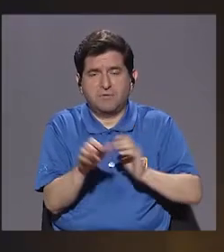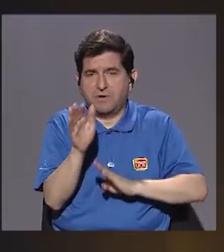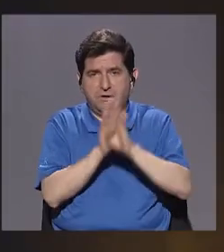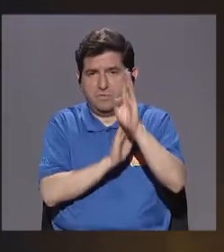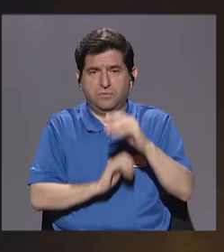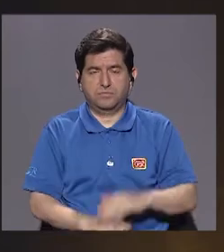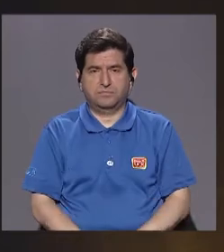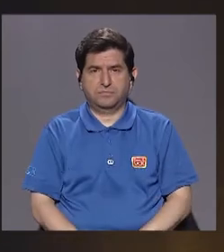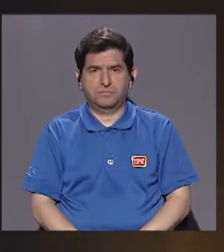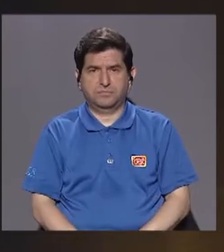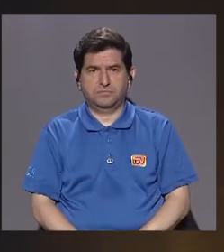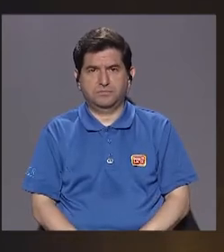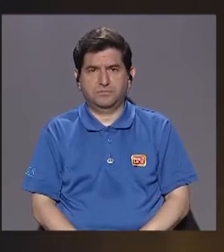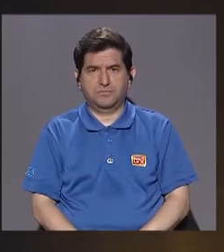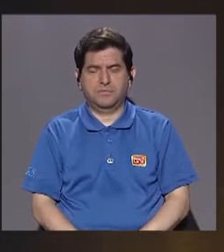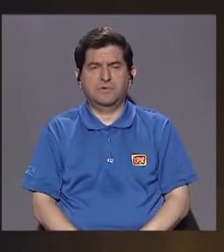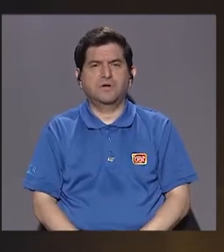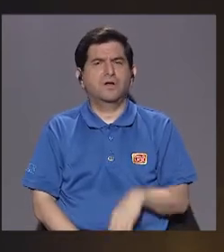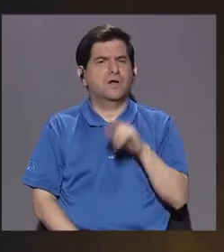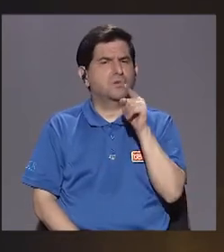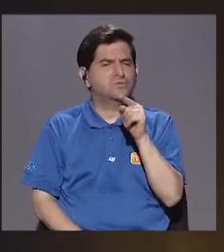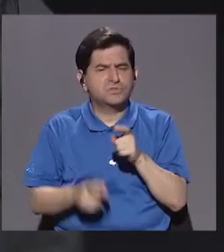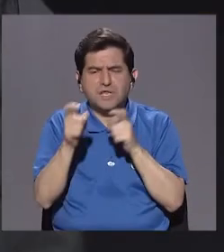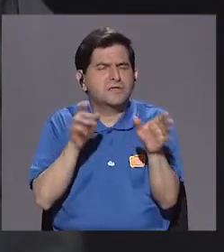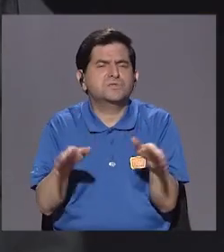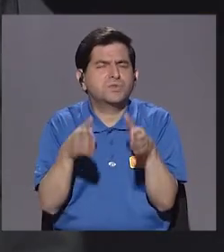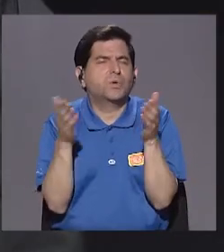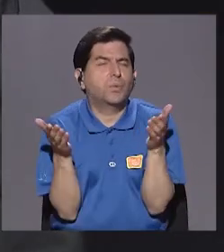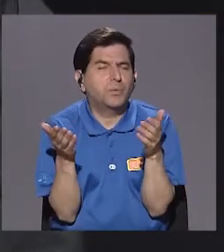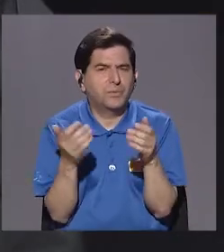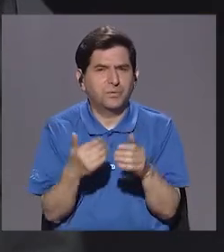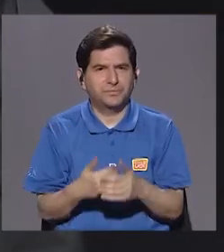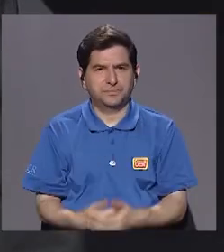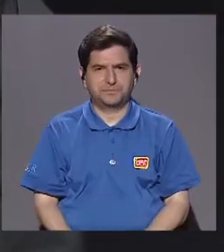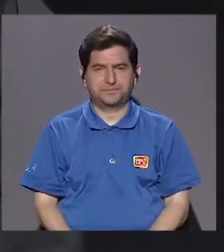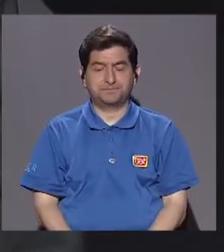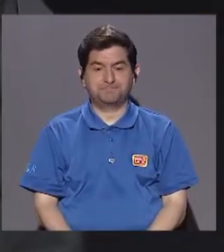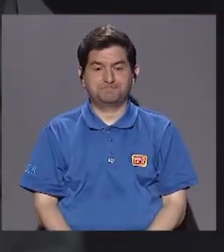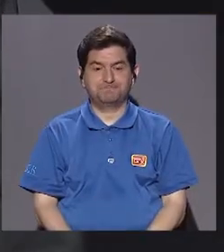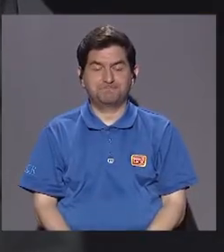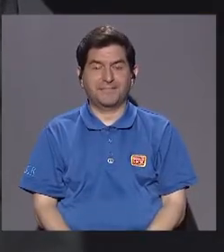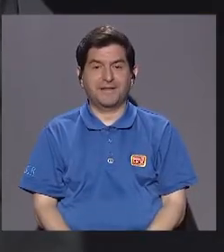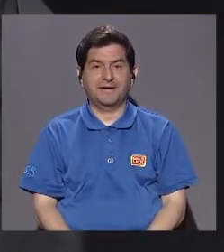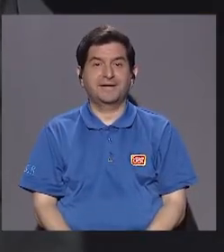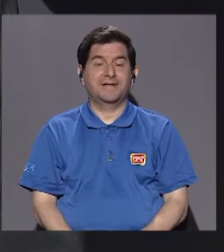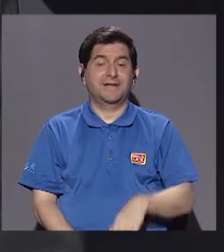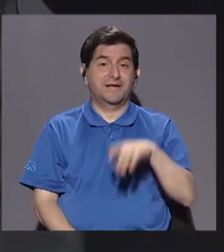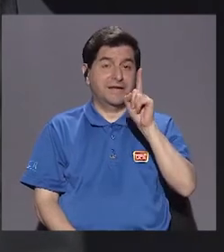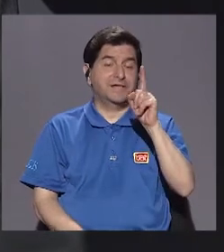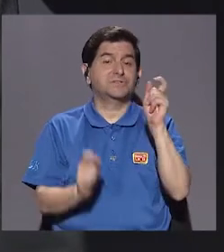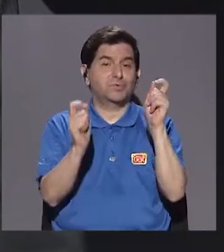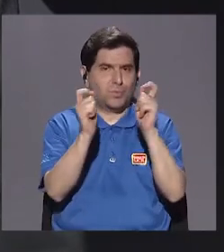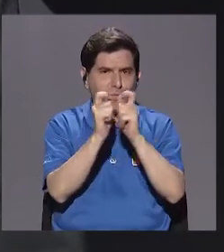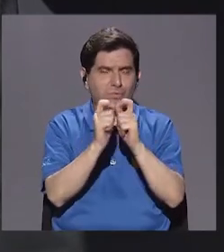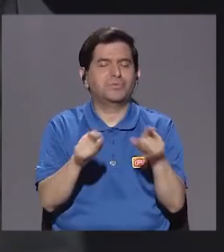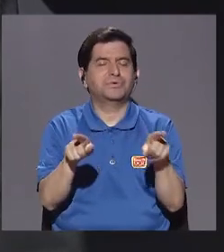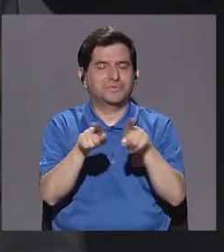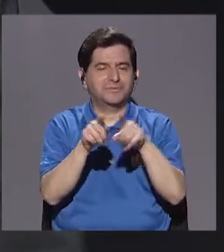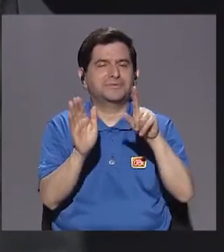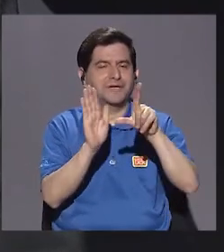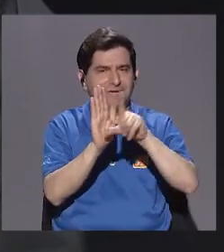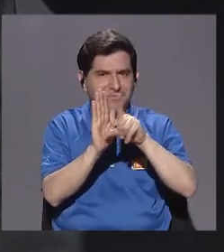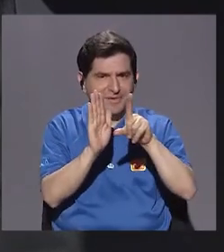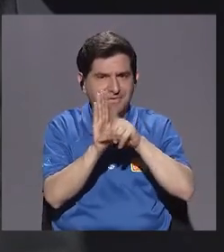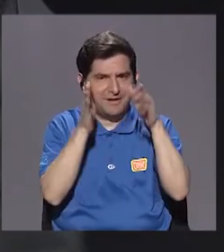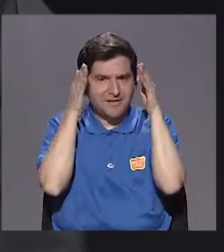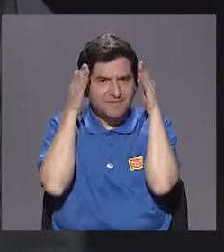eso como pueden ustedes controlando bueno eso precisamente fue uno de los aspectos que es también la legislación